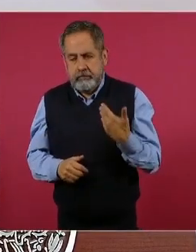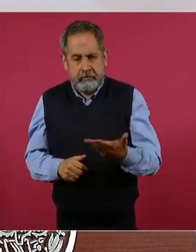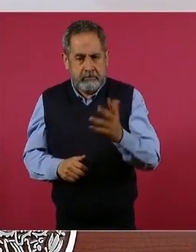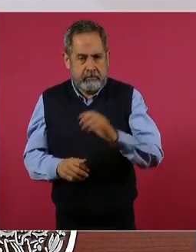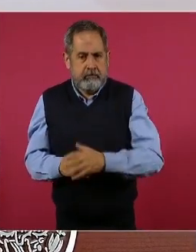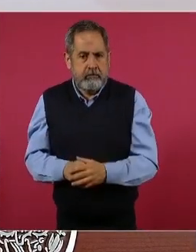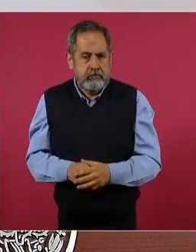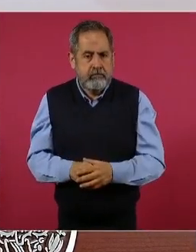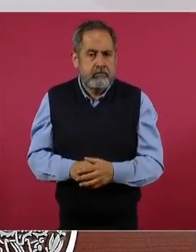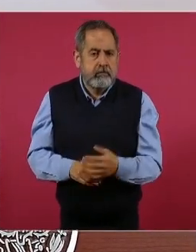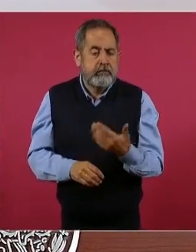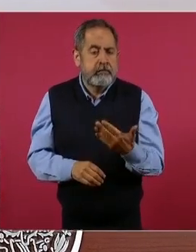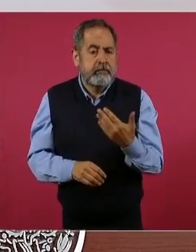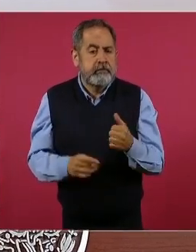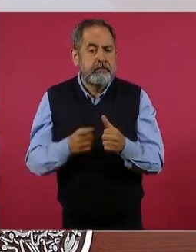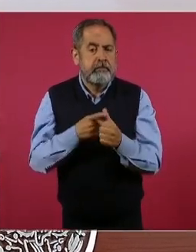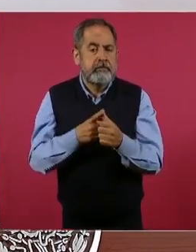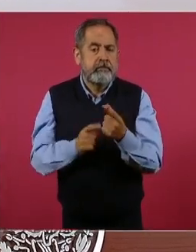Primero por